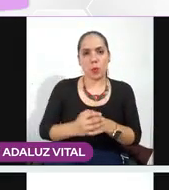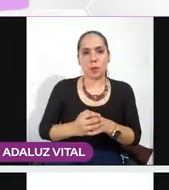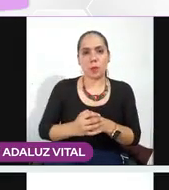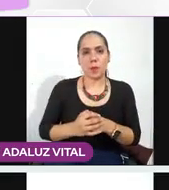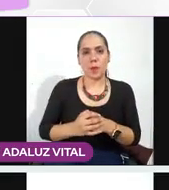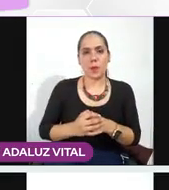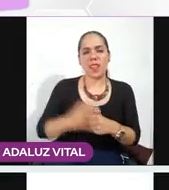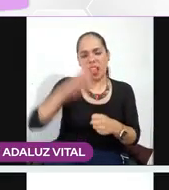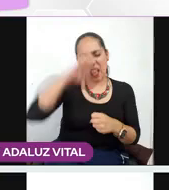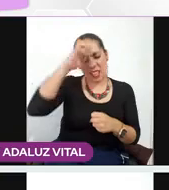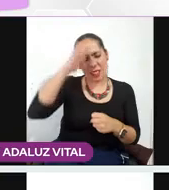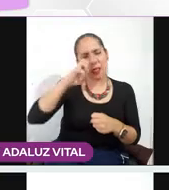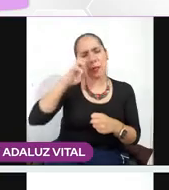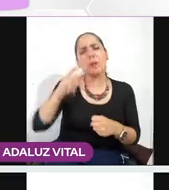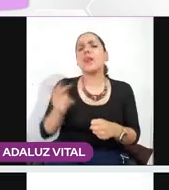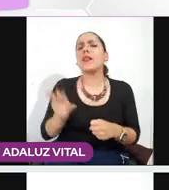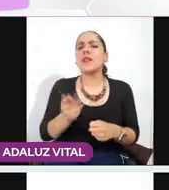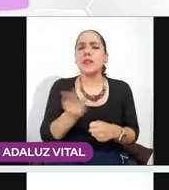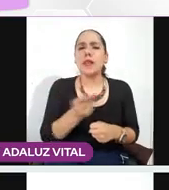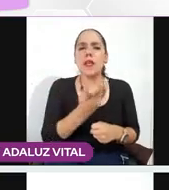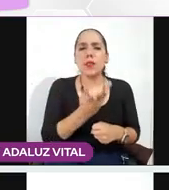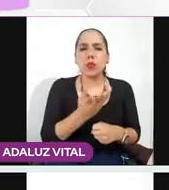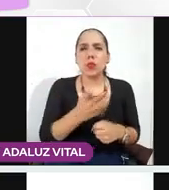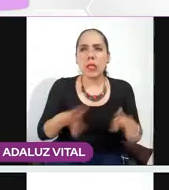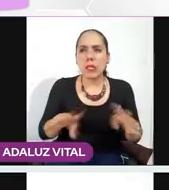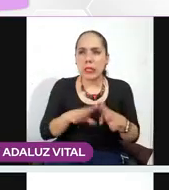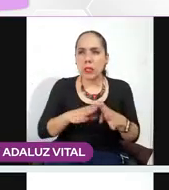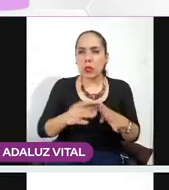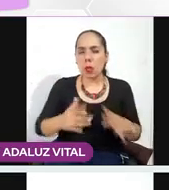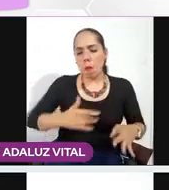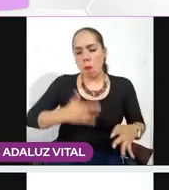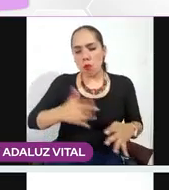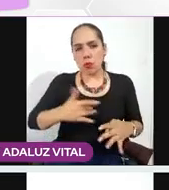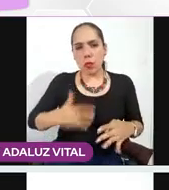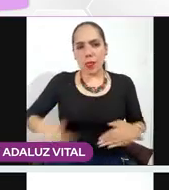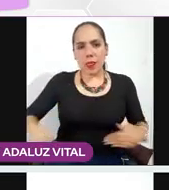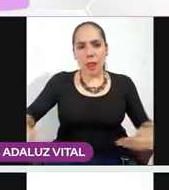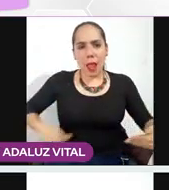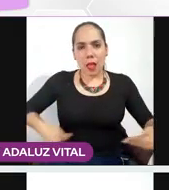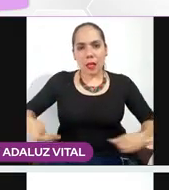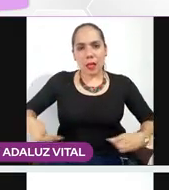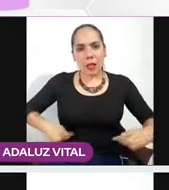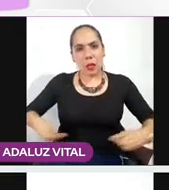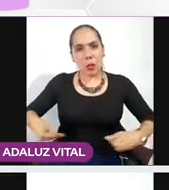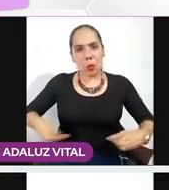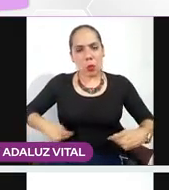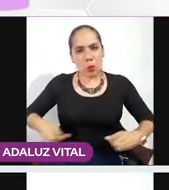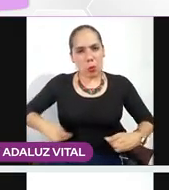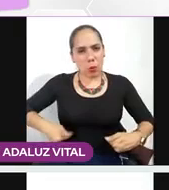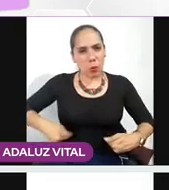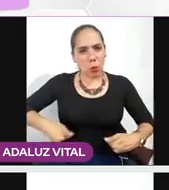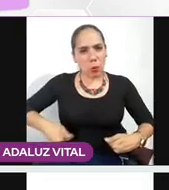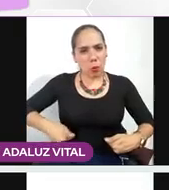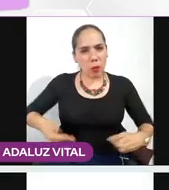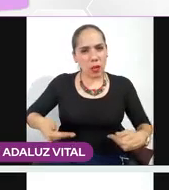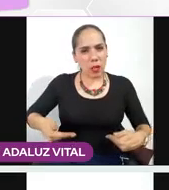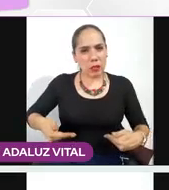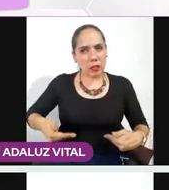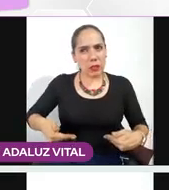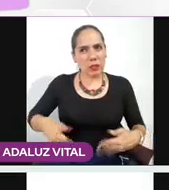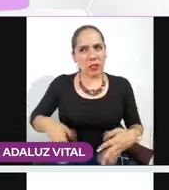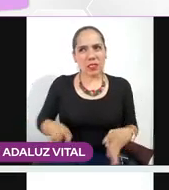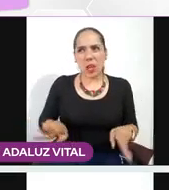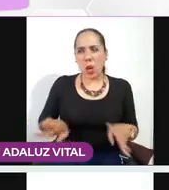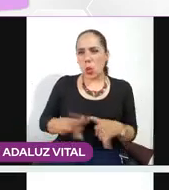estos sentimientos de culpa que pudieran afectar la crianza, toda vez que también es cierto, ¿no? A